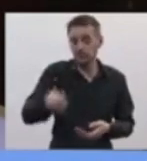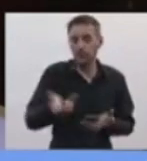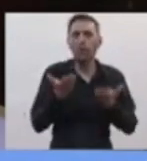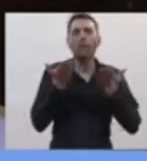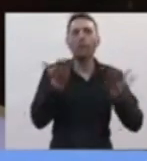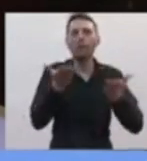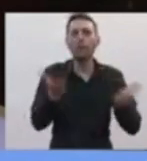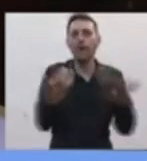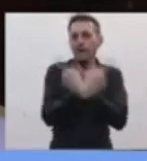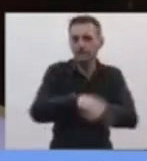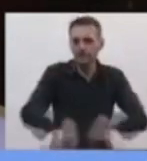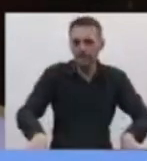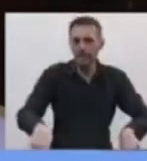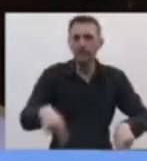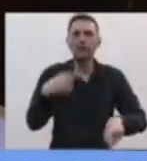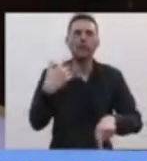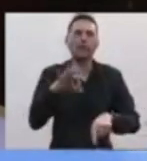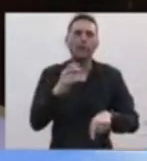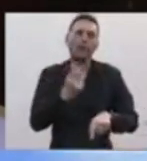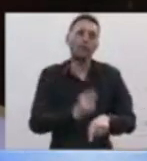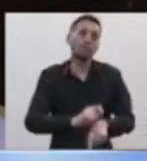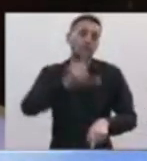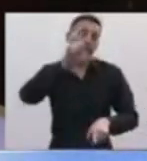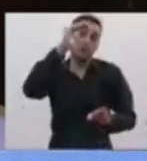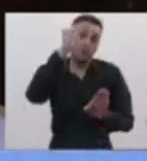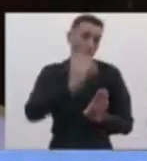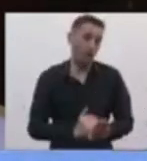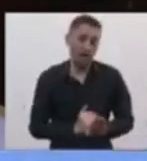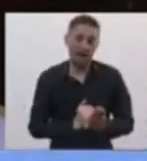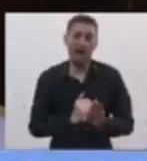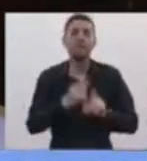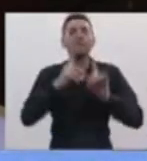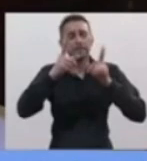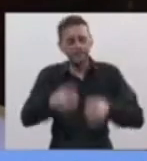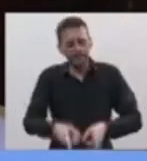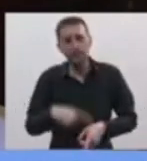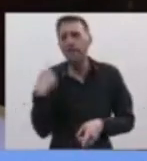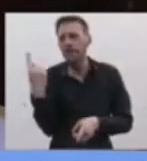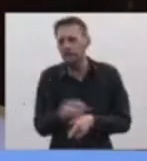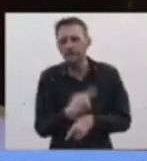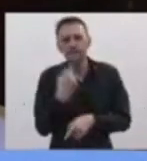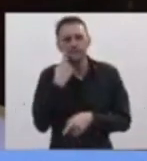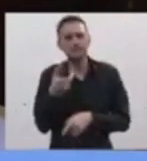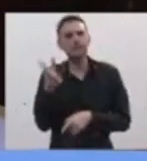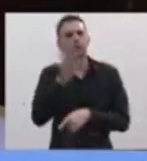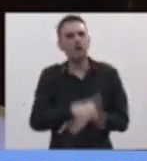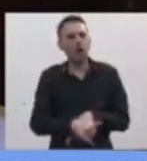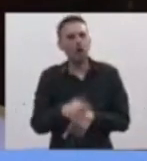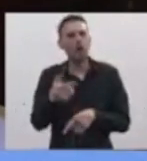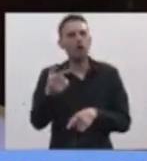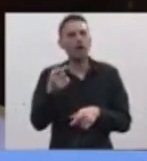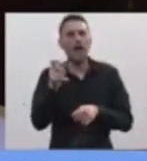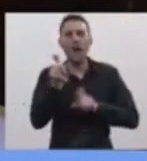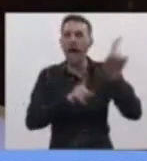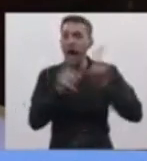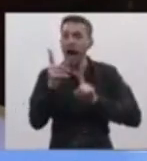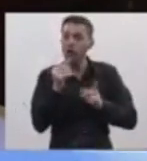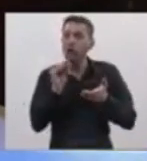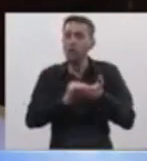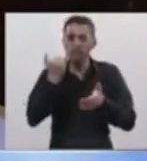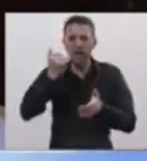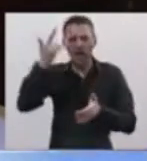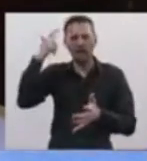servicios en los que hay que bajar el ritmo de suba de precios es más alta y además estamos viendo en estos días que se están descongelando algunos precios